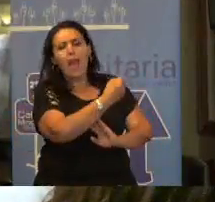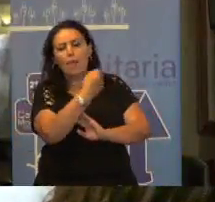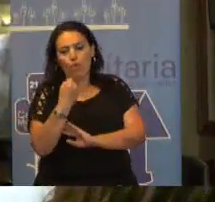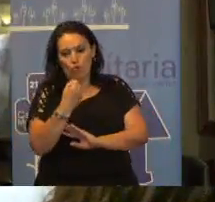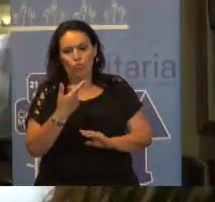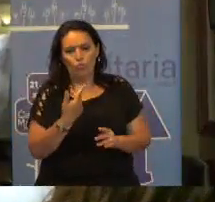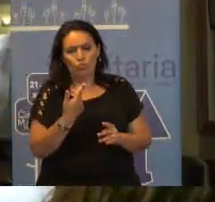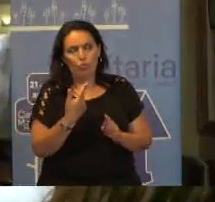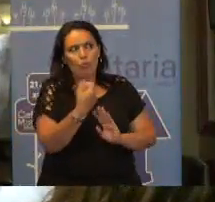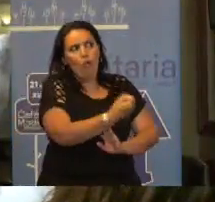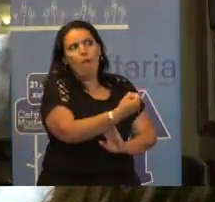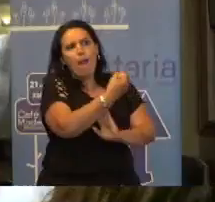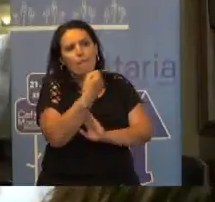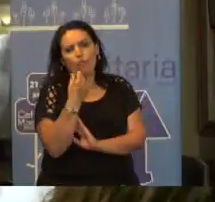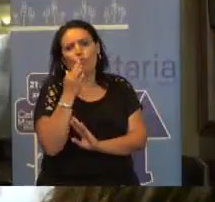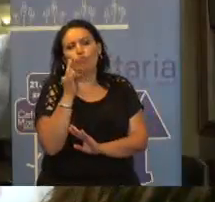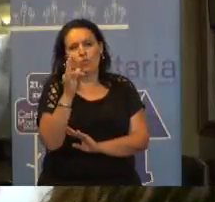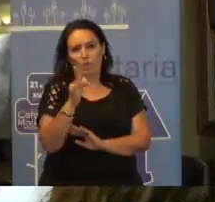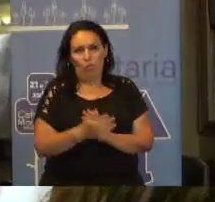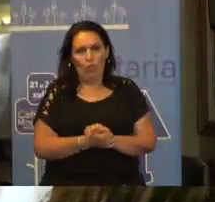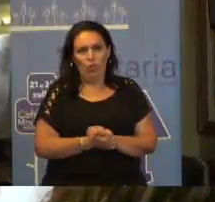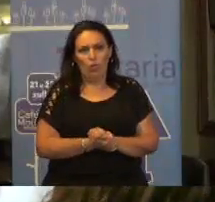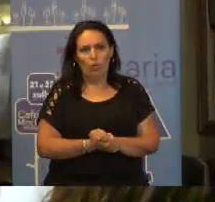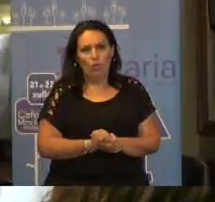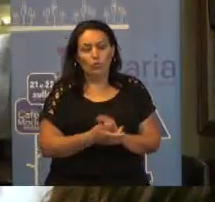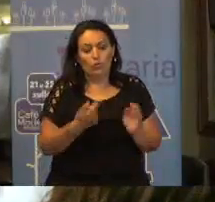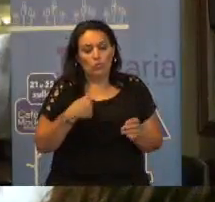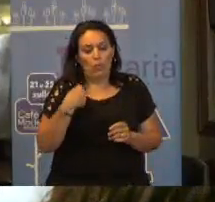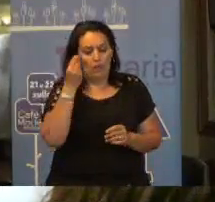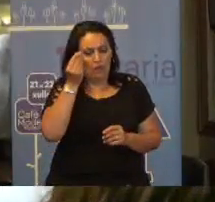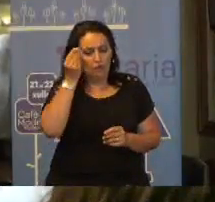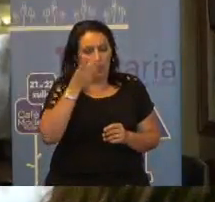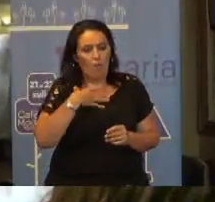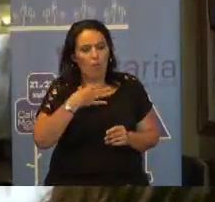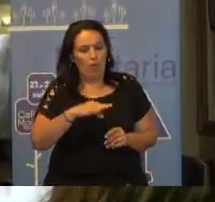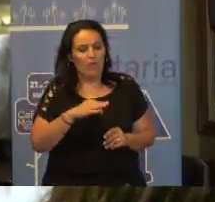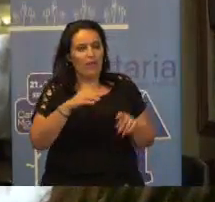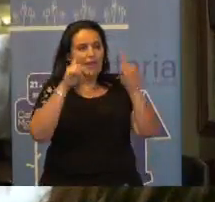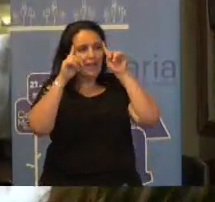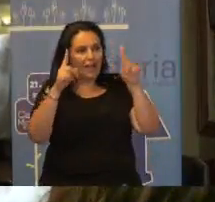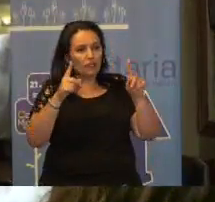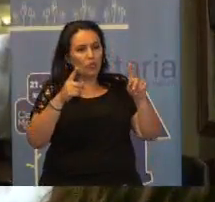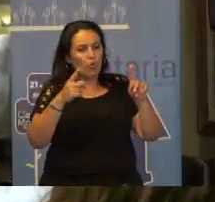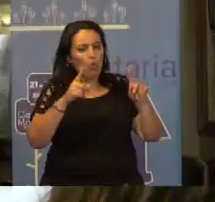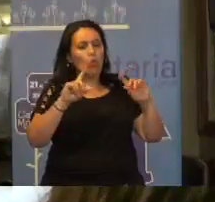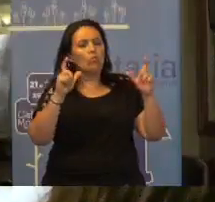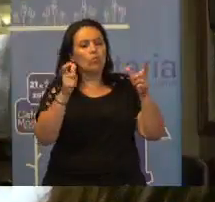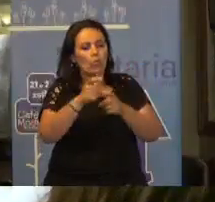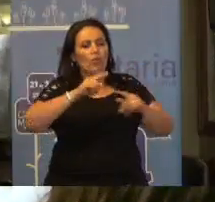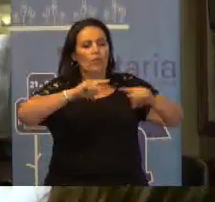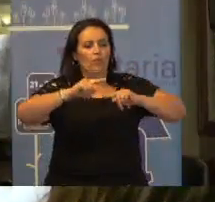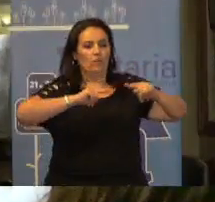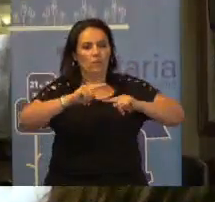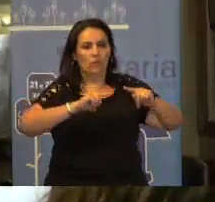será posible se a dirección dedica tempo políticamente suficiente a